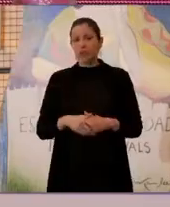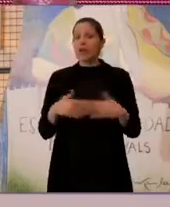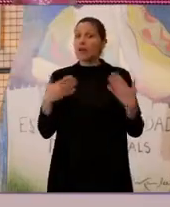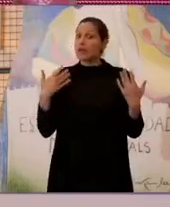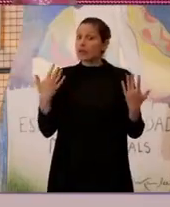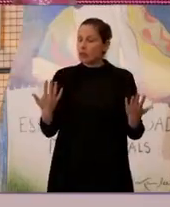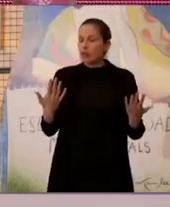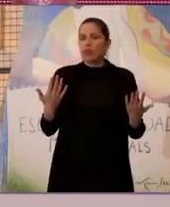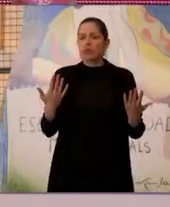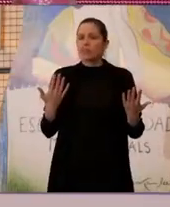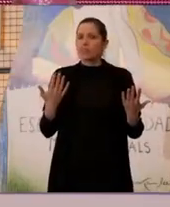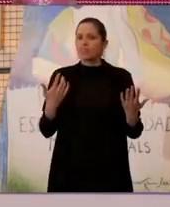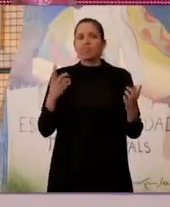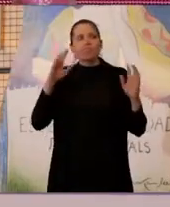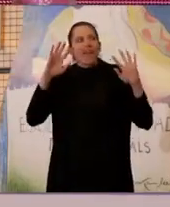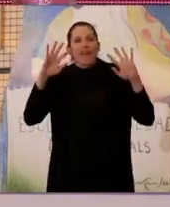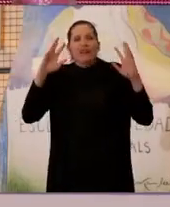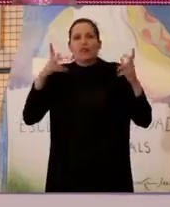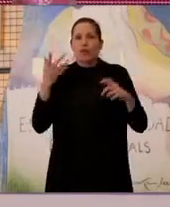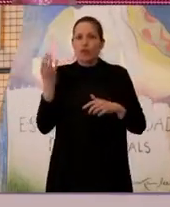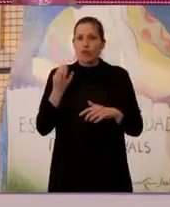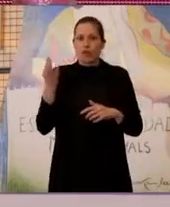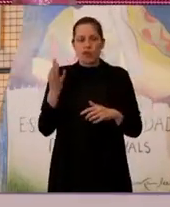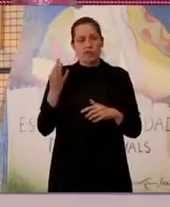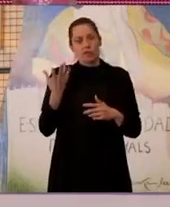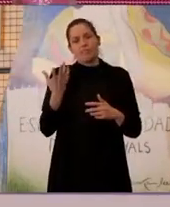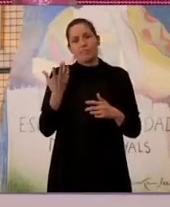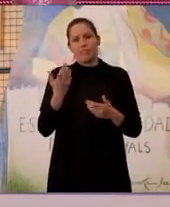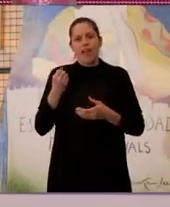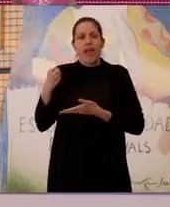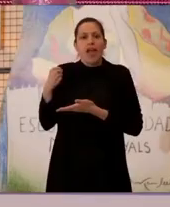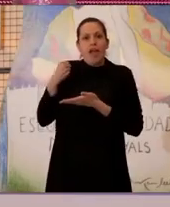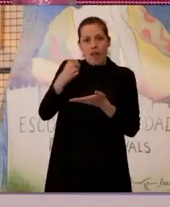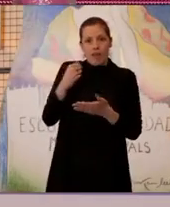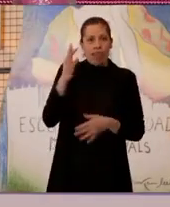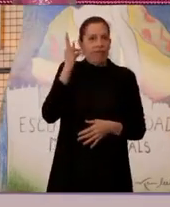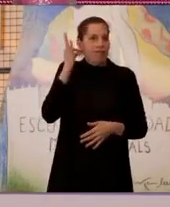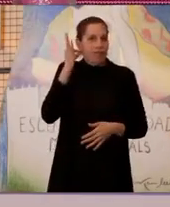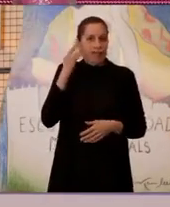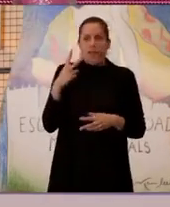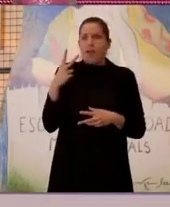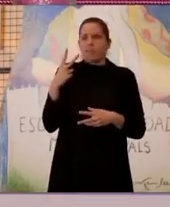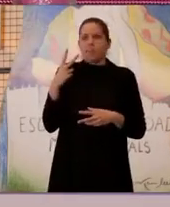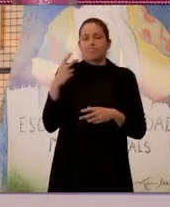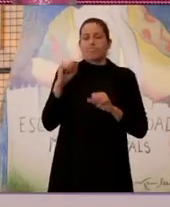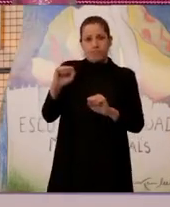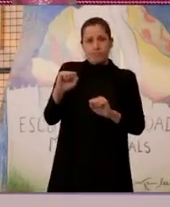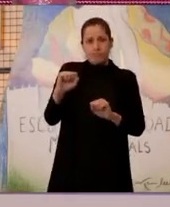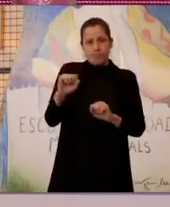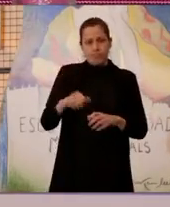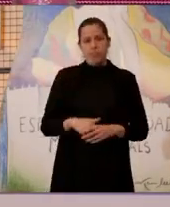negar la herencia femenina por llamarla de algún modo y por decir no por ejemplo una de mis amigas que